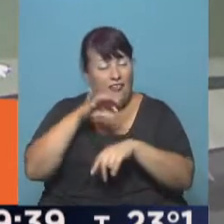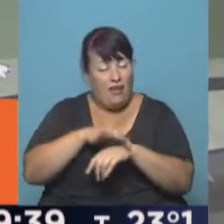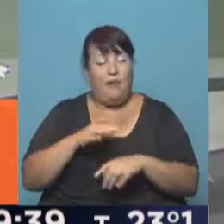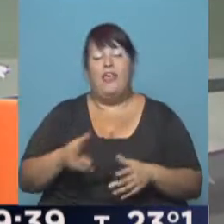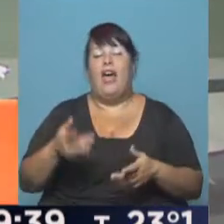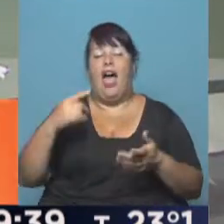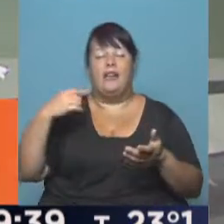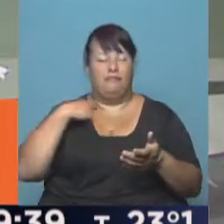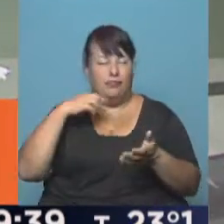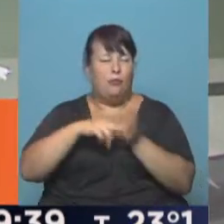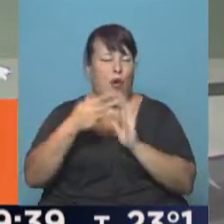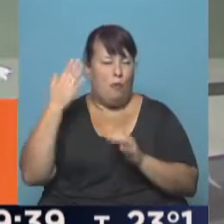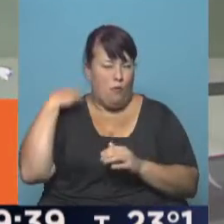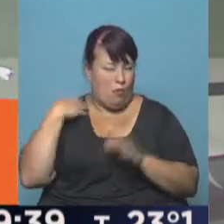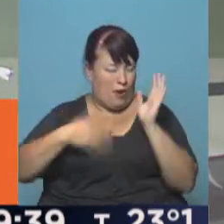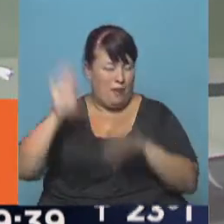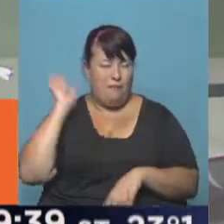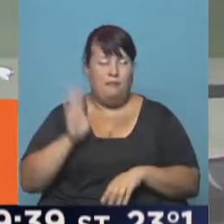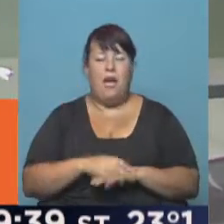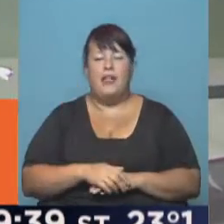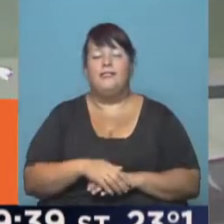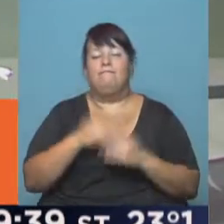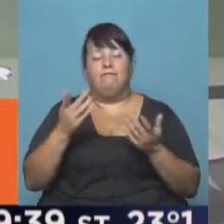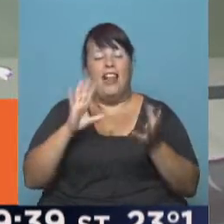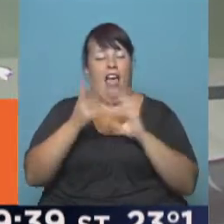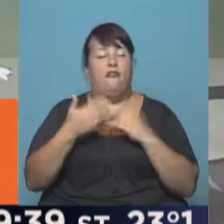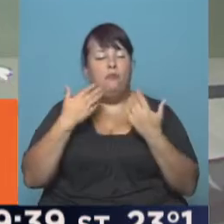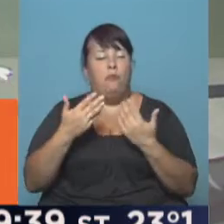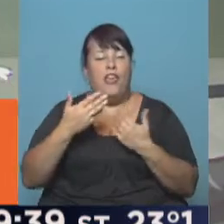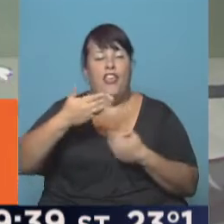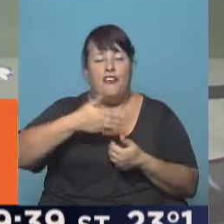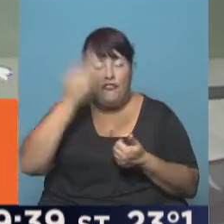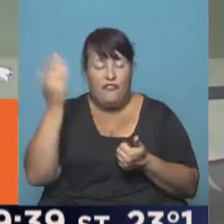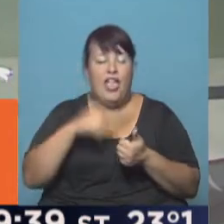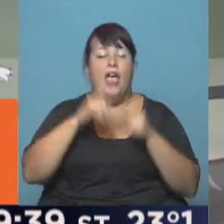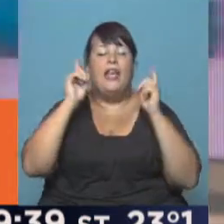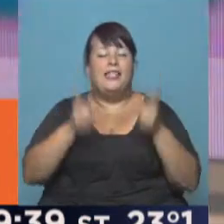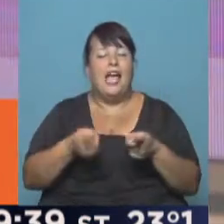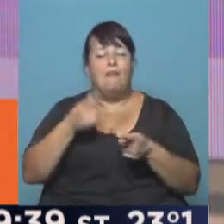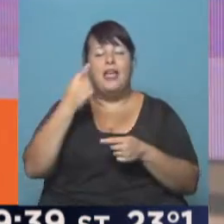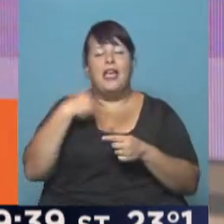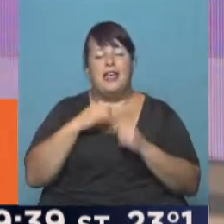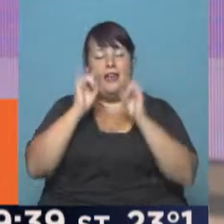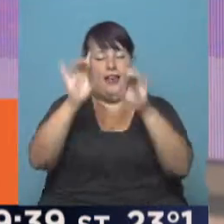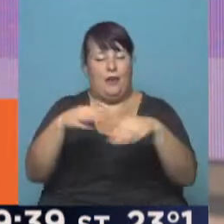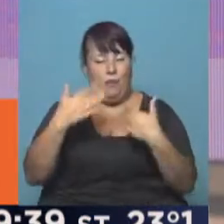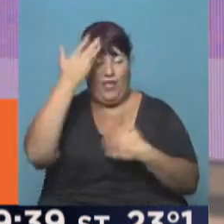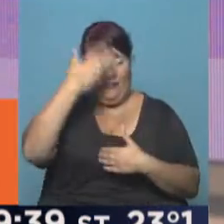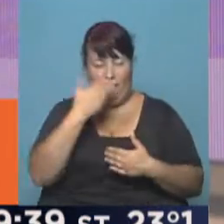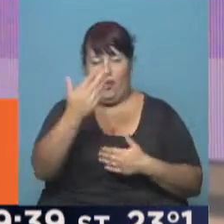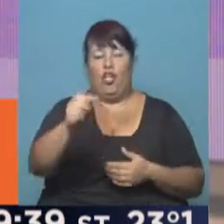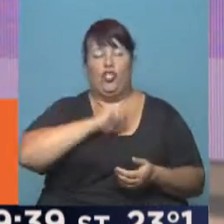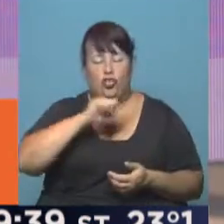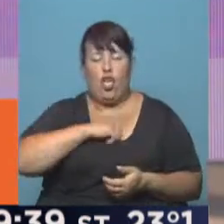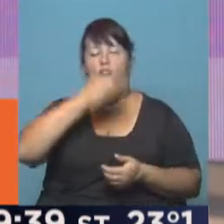que afecta a los pulmones preferentemente, con el cuadro puede dar fiebre y es de persona a persona. Al toser,